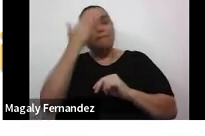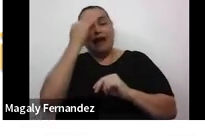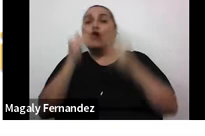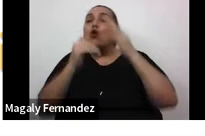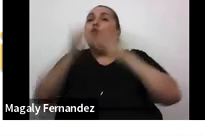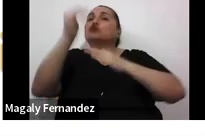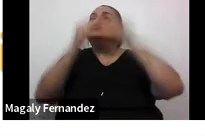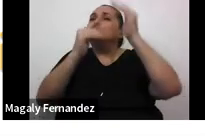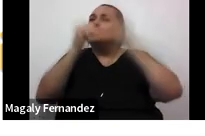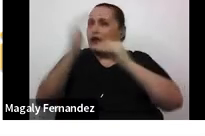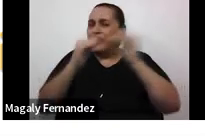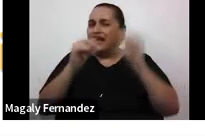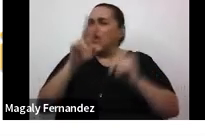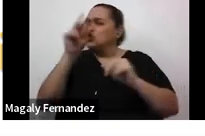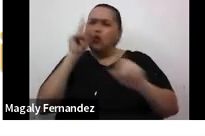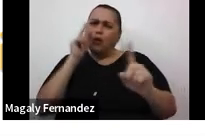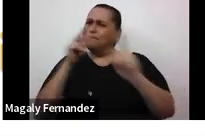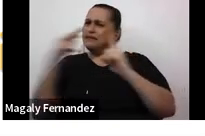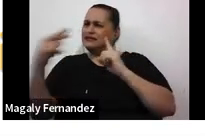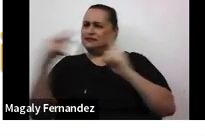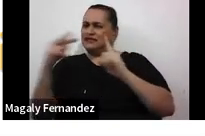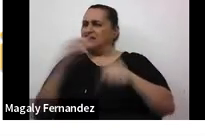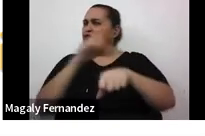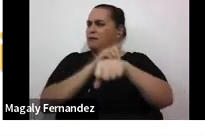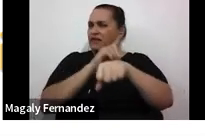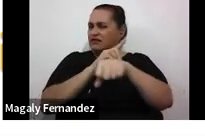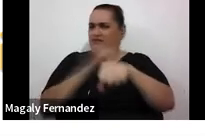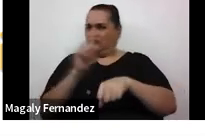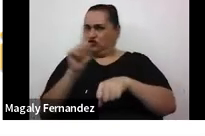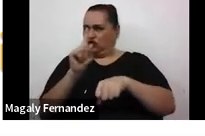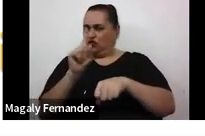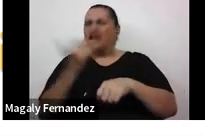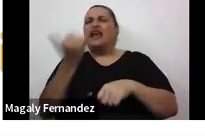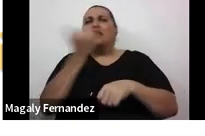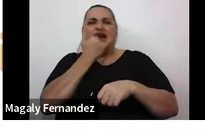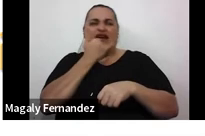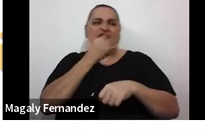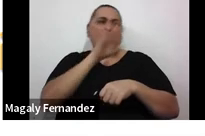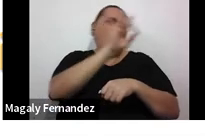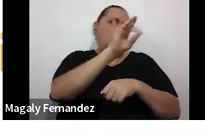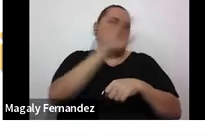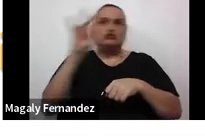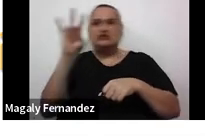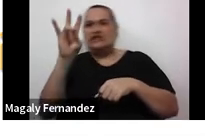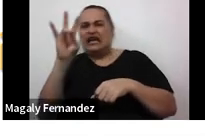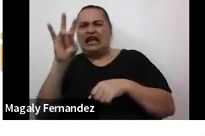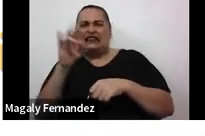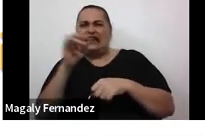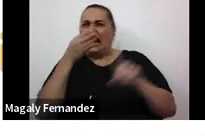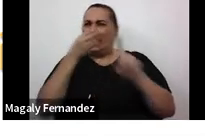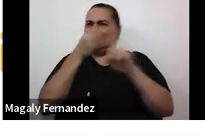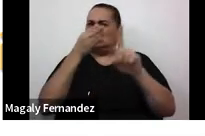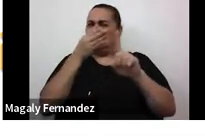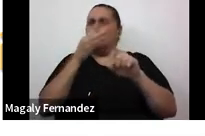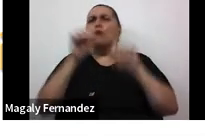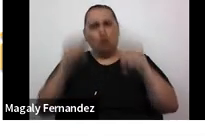como desde la perspectiva médica Qué pasa si este 8 si este 4 la lesión 11 no no usted se